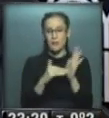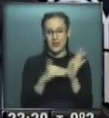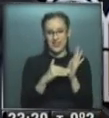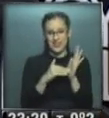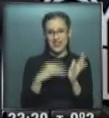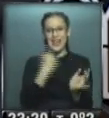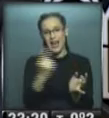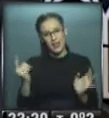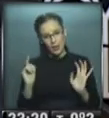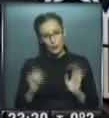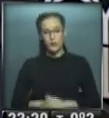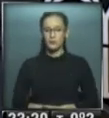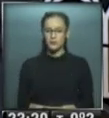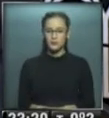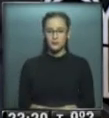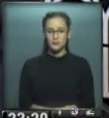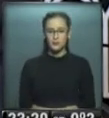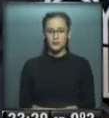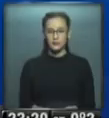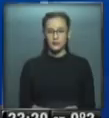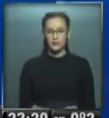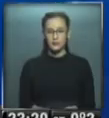la gente que está en sesión de deportes, ¿no?